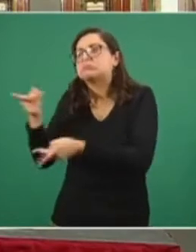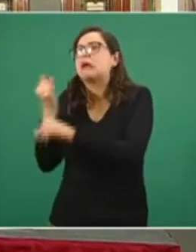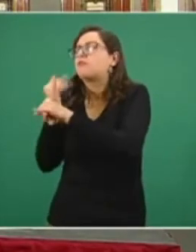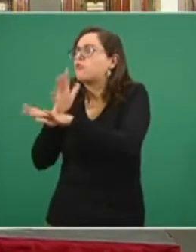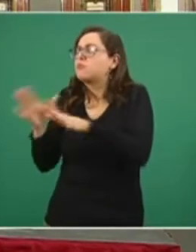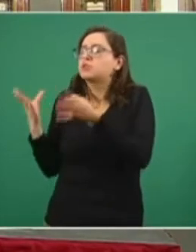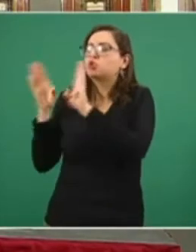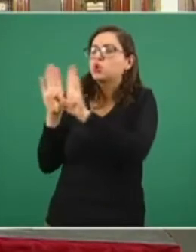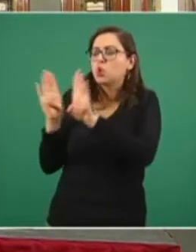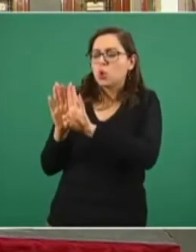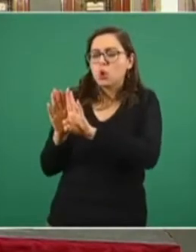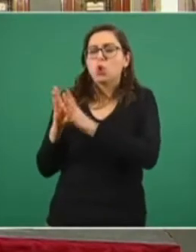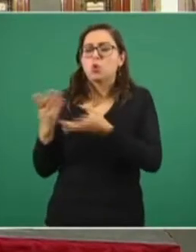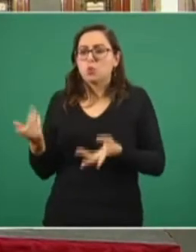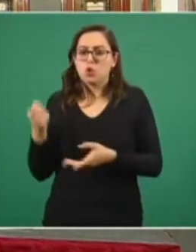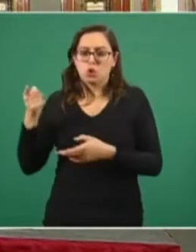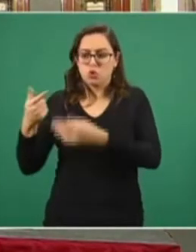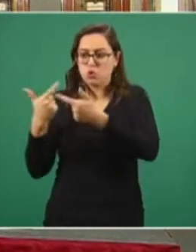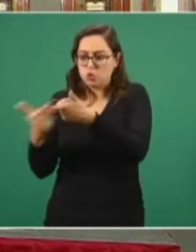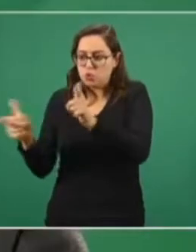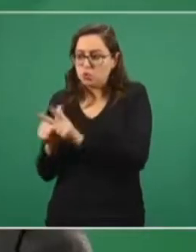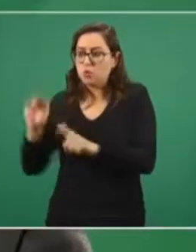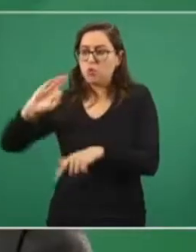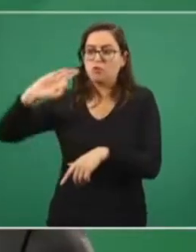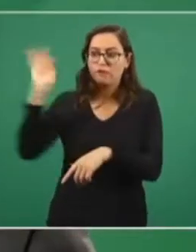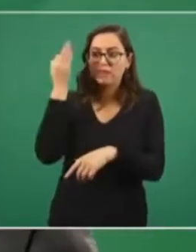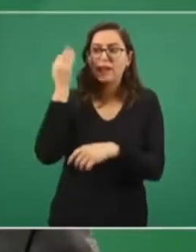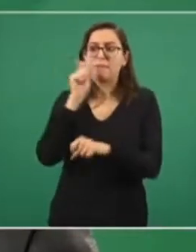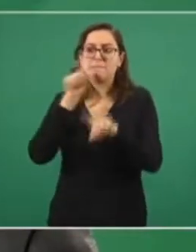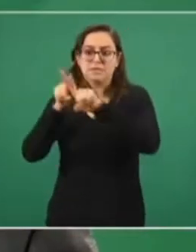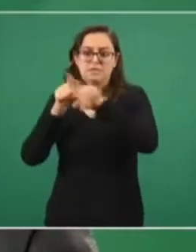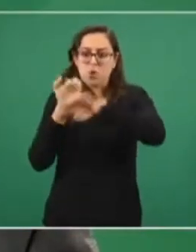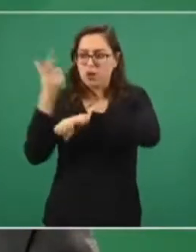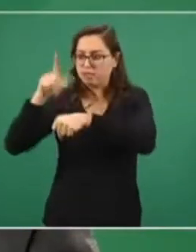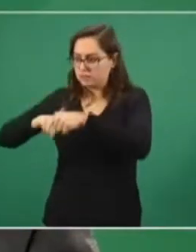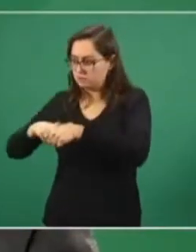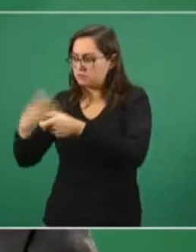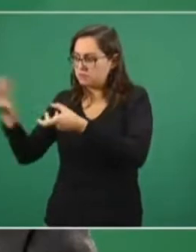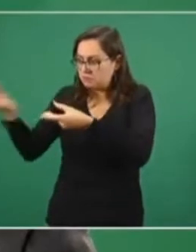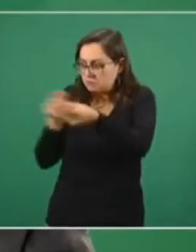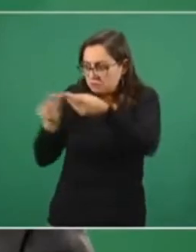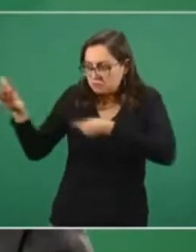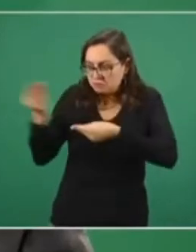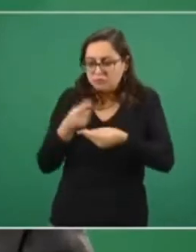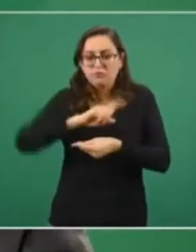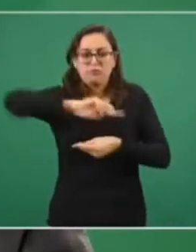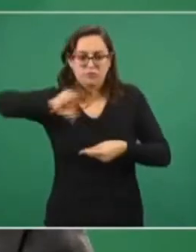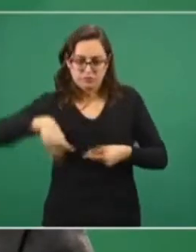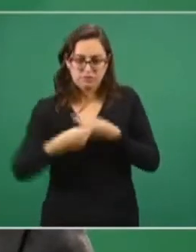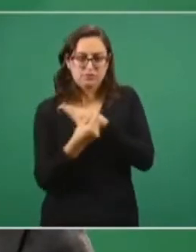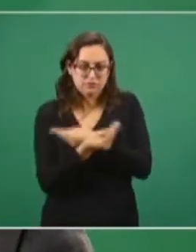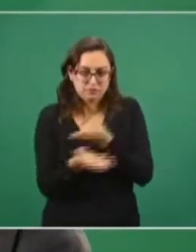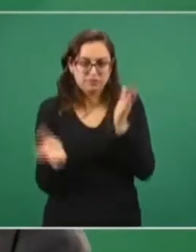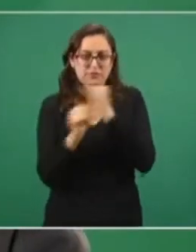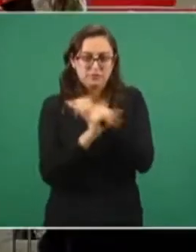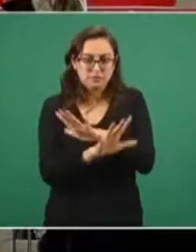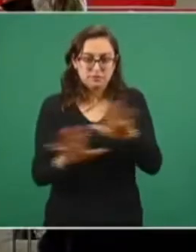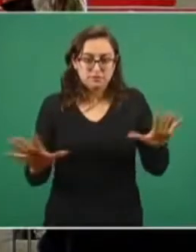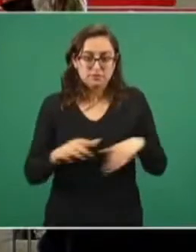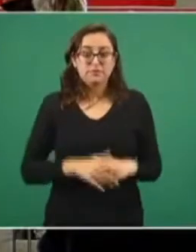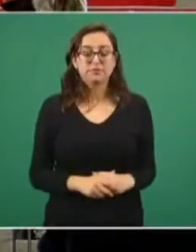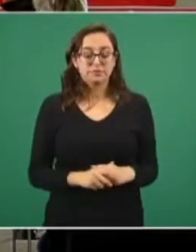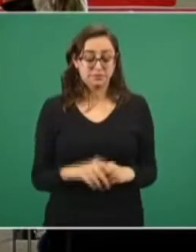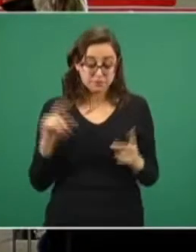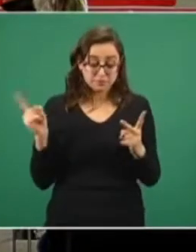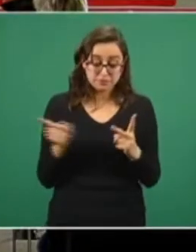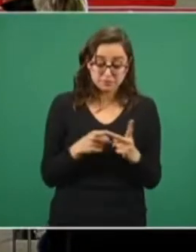que dictaminan a nivel federal y en los estados y hacemos un resumen y con mucho gusto lo presentamos. El